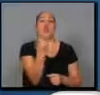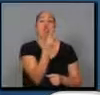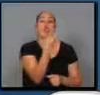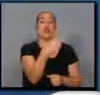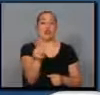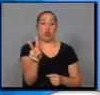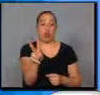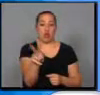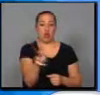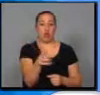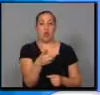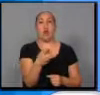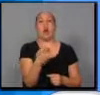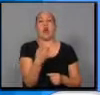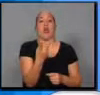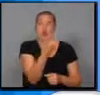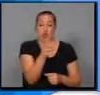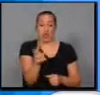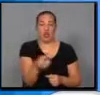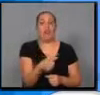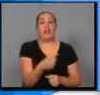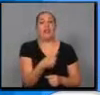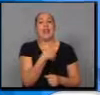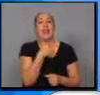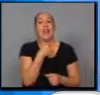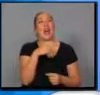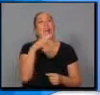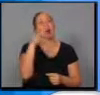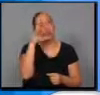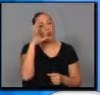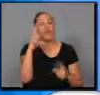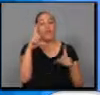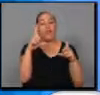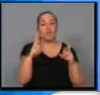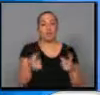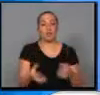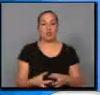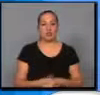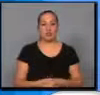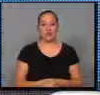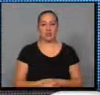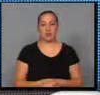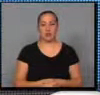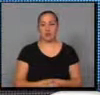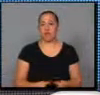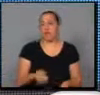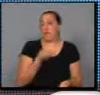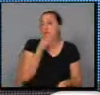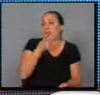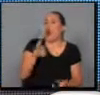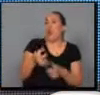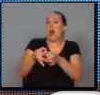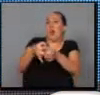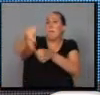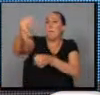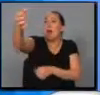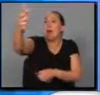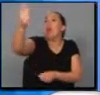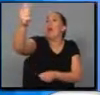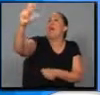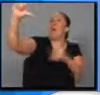solos, si estás solo con tu novia y querés tener un recuerdo de tu foto con tu novia, ahora ustedes saben... El palito de la